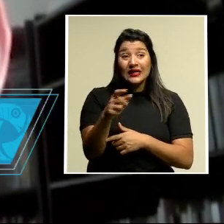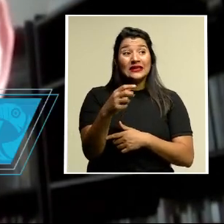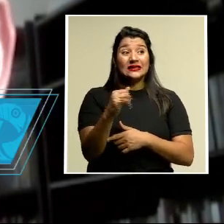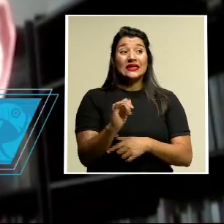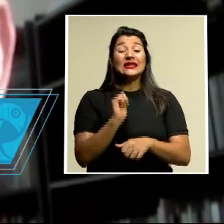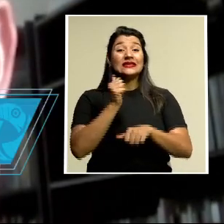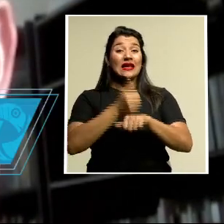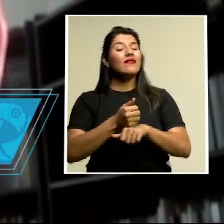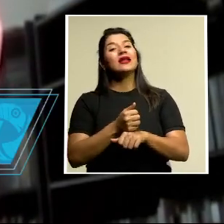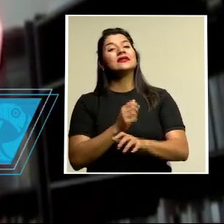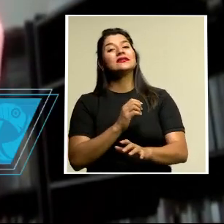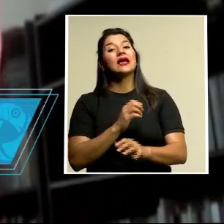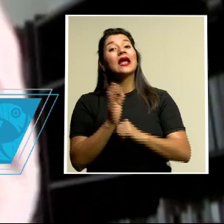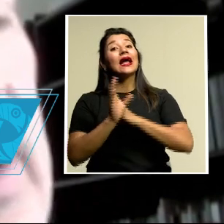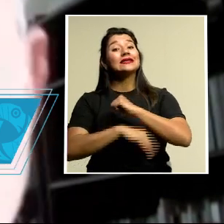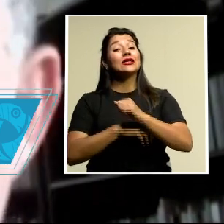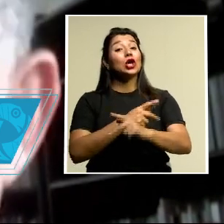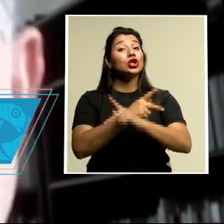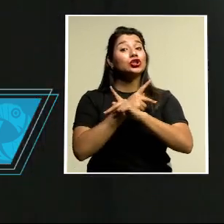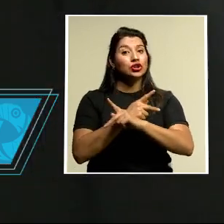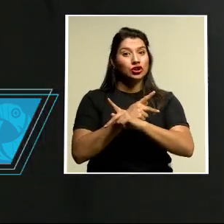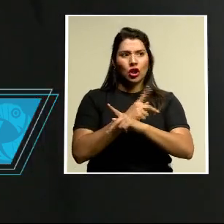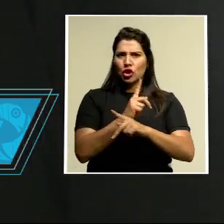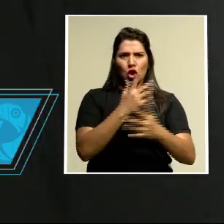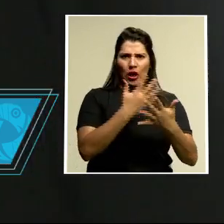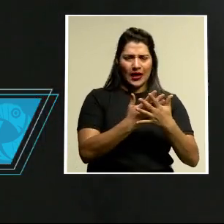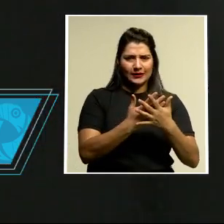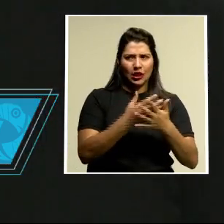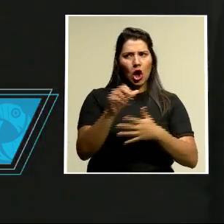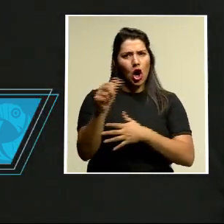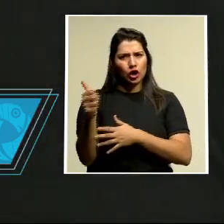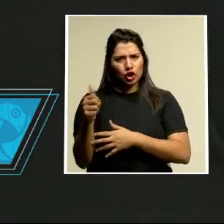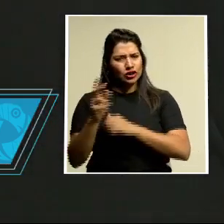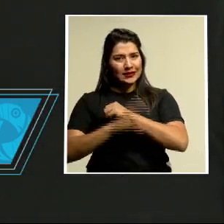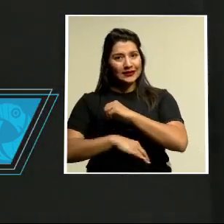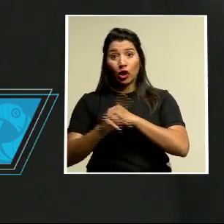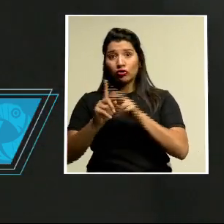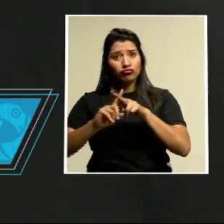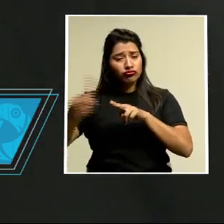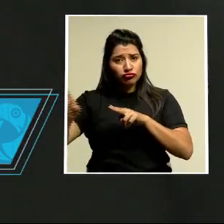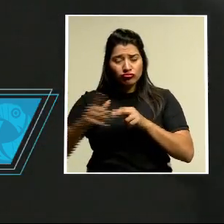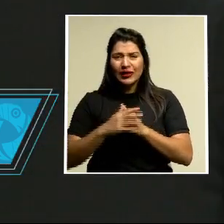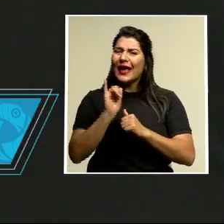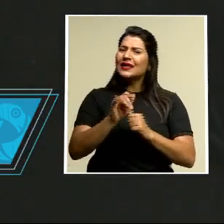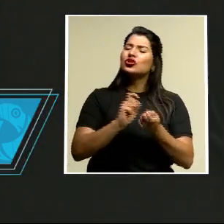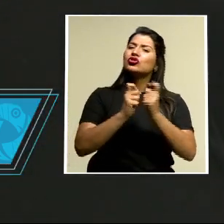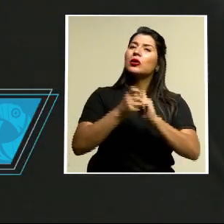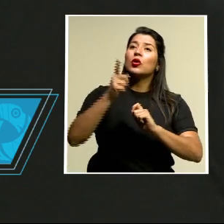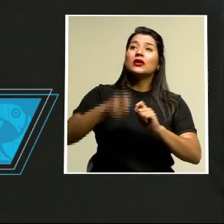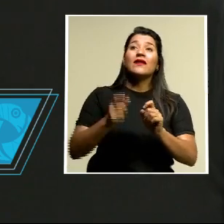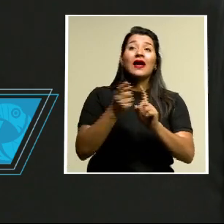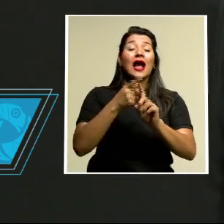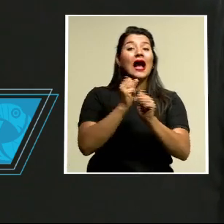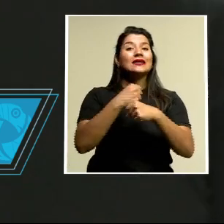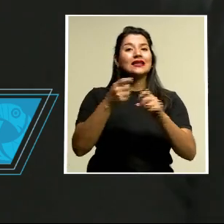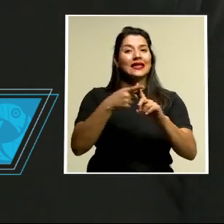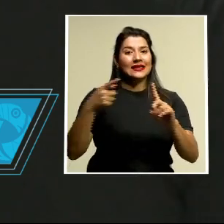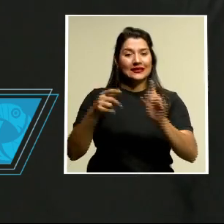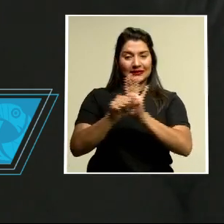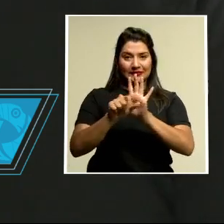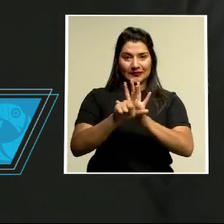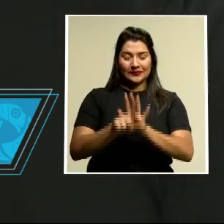tiempo. De acuerdo con el abogado, para resolver estas debilidades procesales se debe reformar el Código Procesal Penal y el Código Penal. Primero,